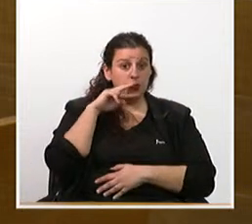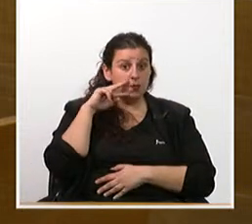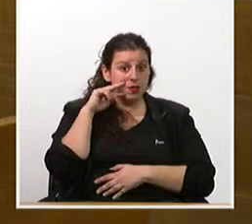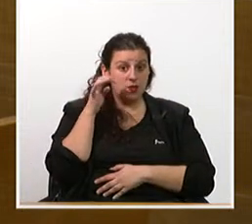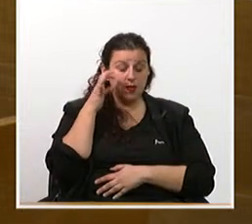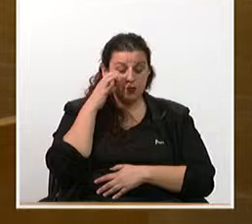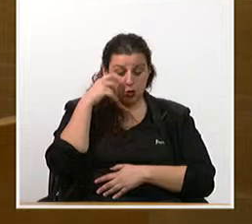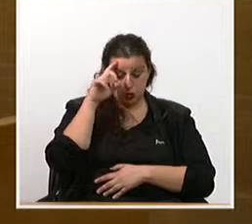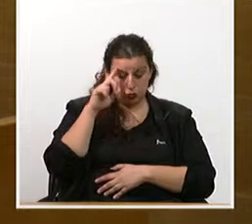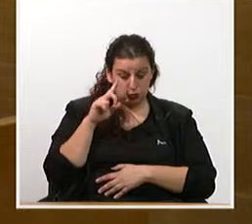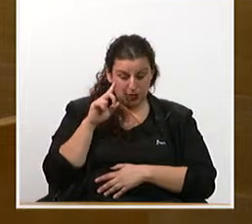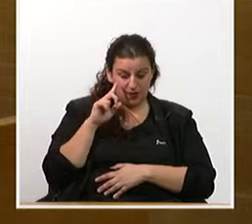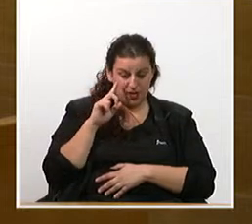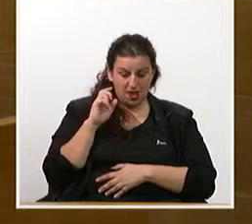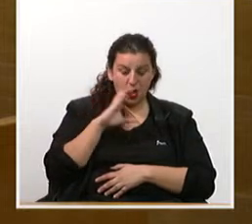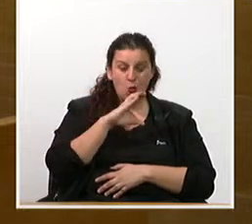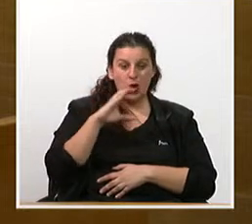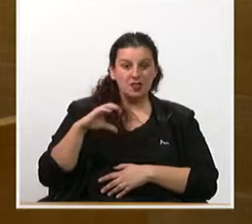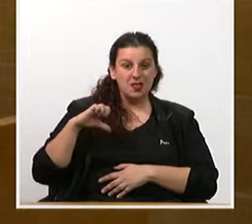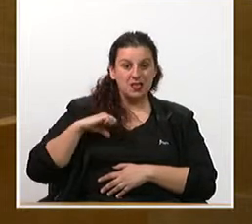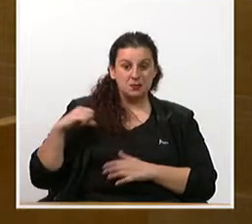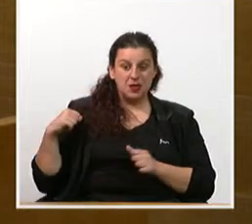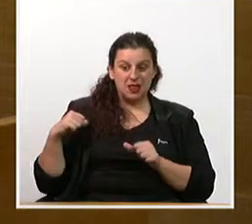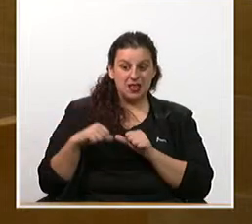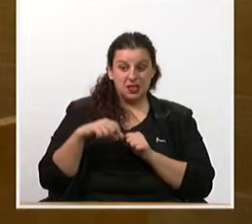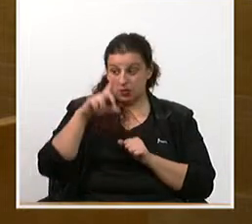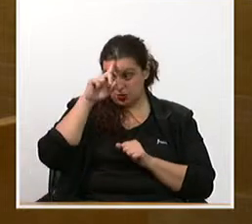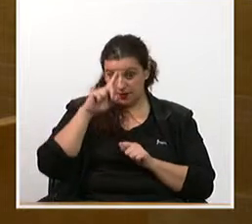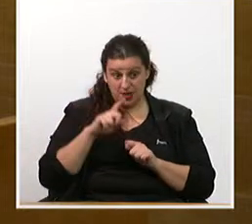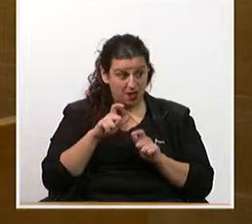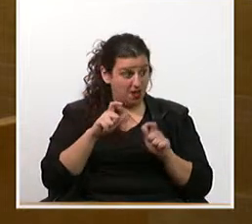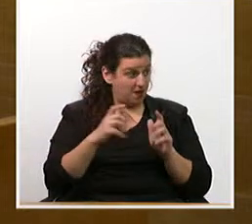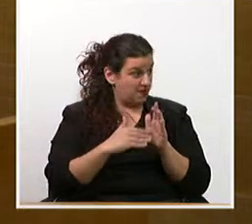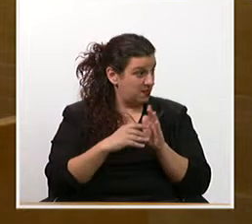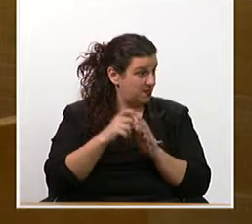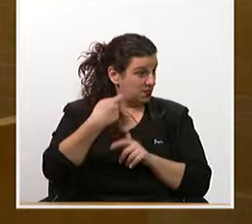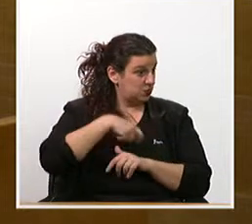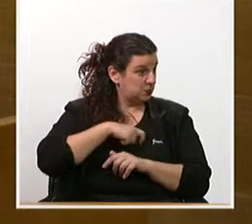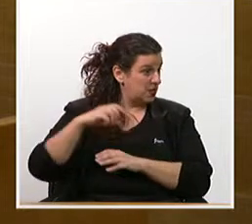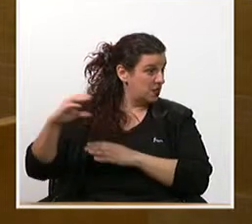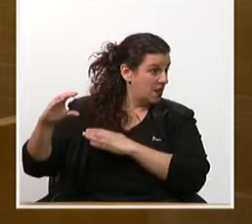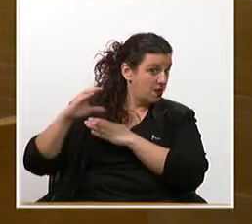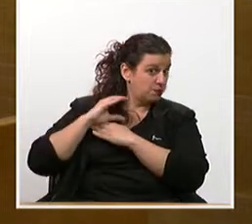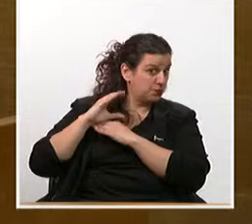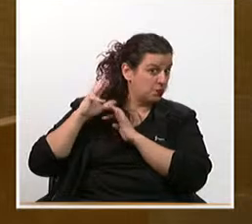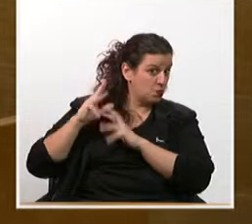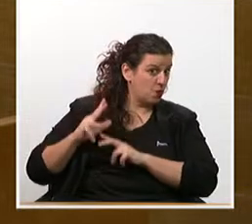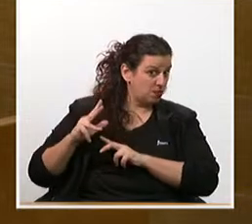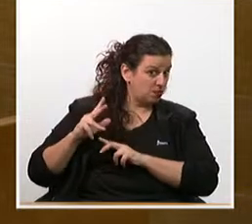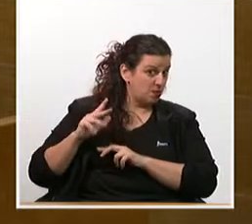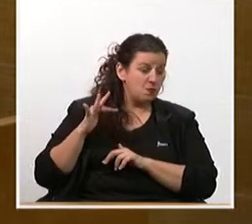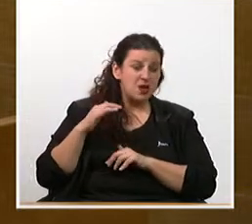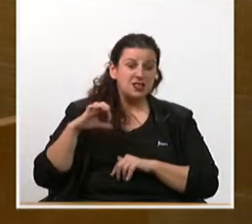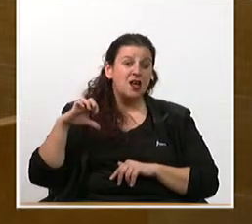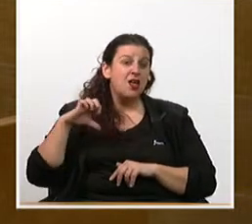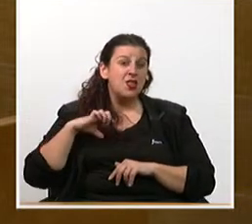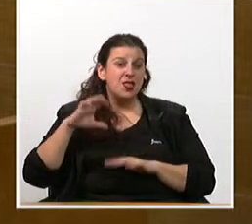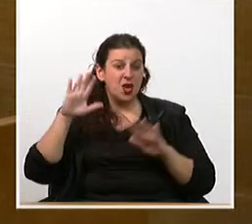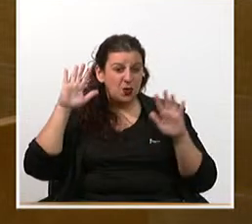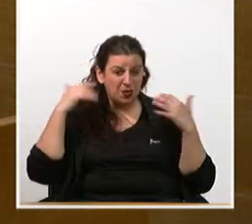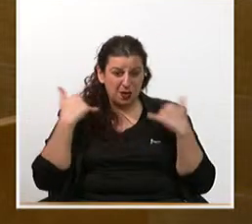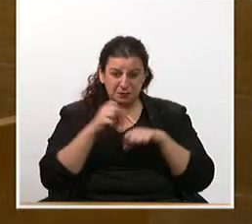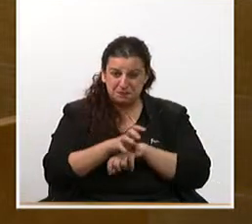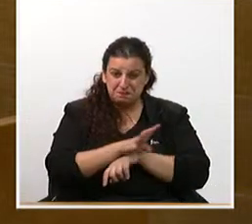previsión de entregas a cuenta que los valencianos íbamos a recibir por parte del gobierno de España y con la escalofriante deuda de más de